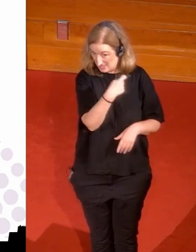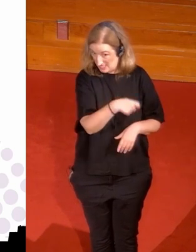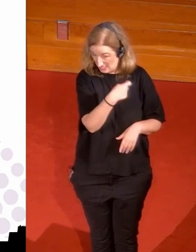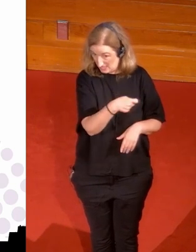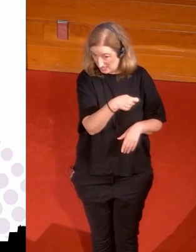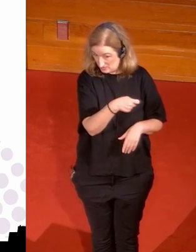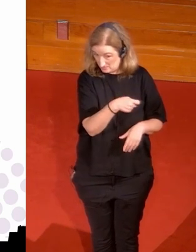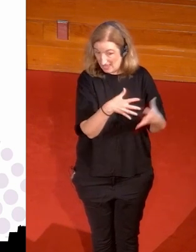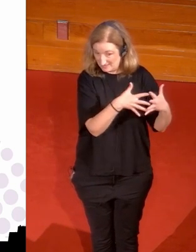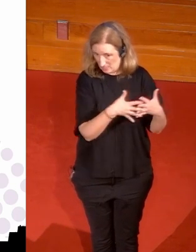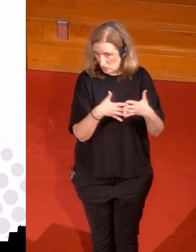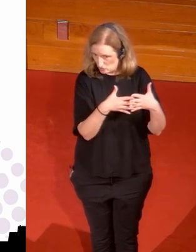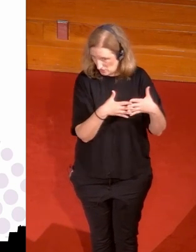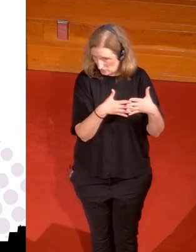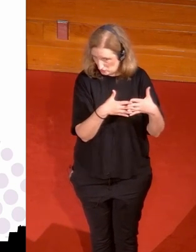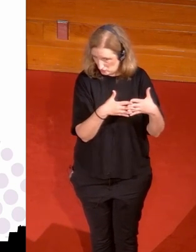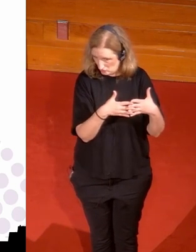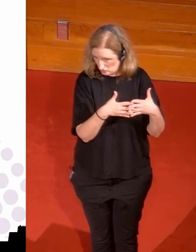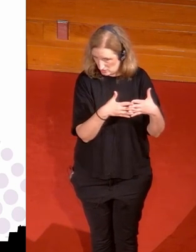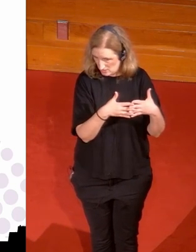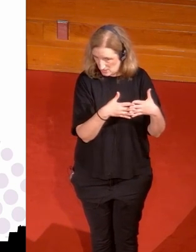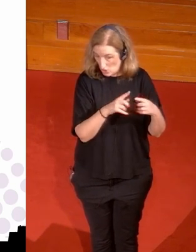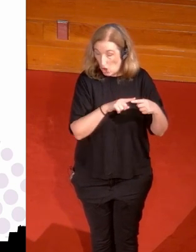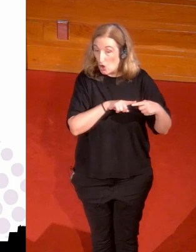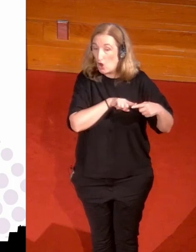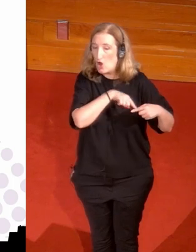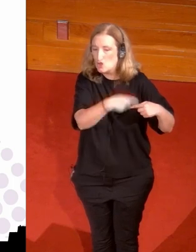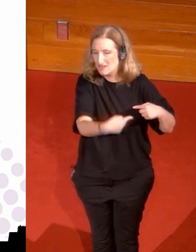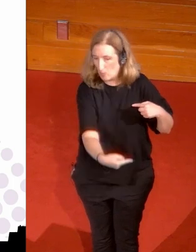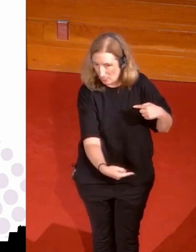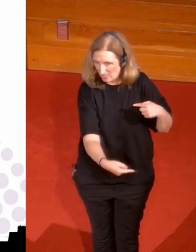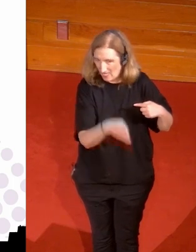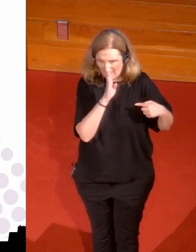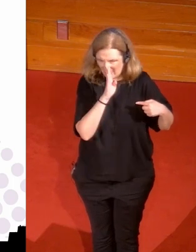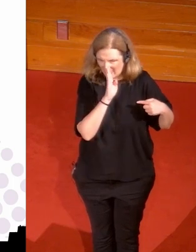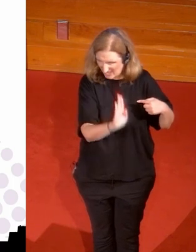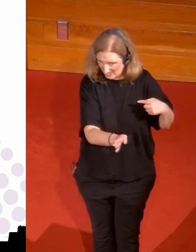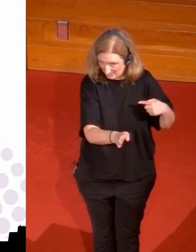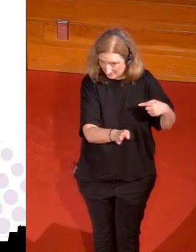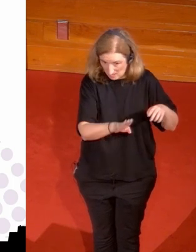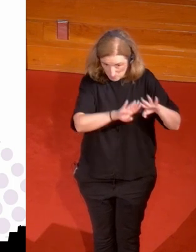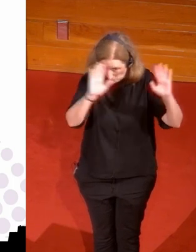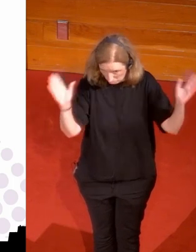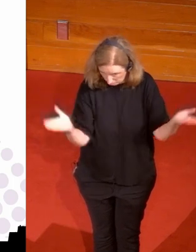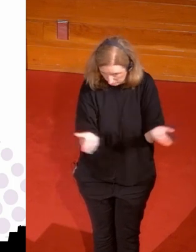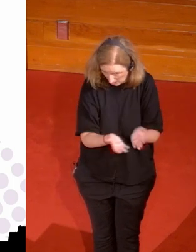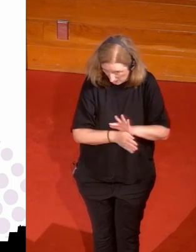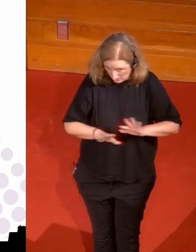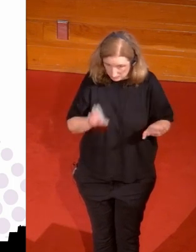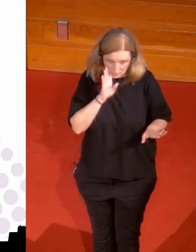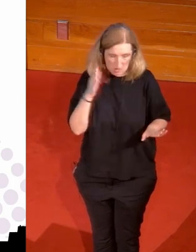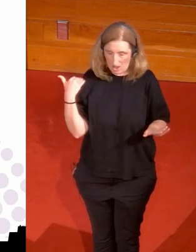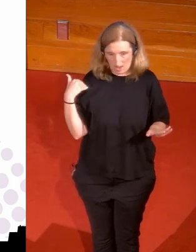presidenciales Estados Unidos tienen una consecuencia directa y planetaria como